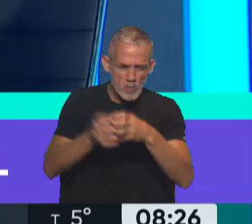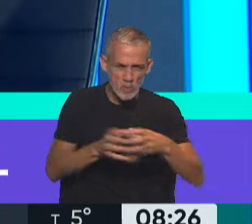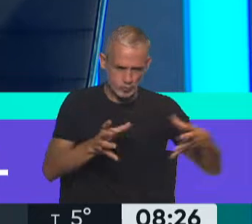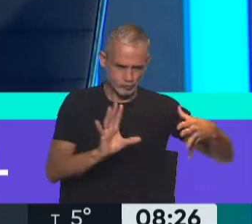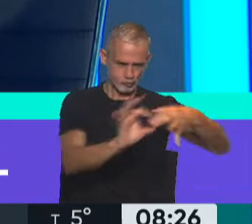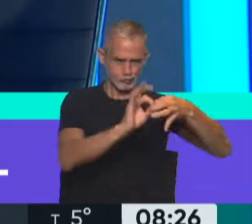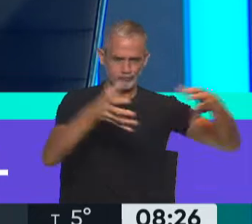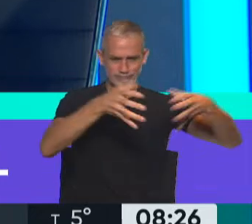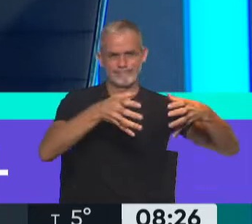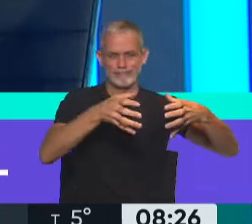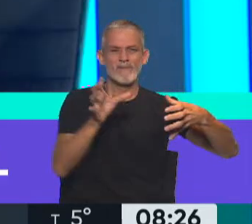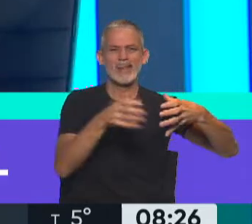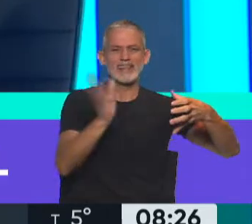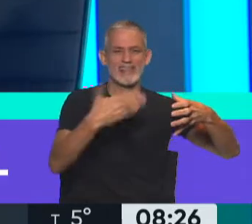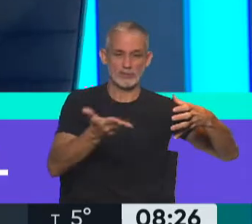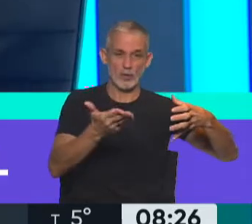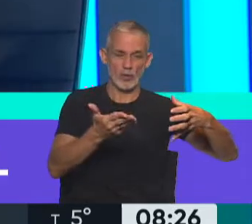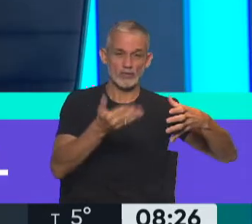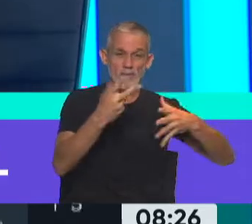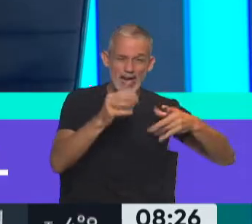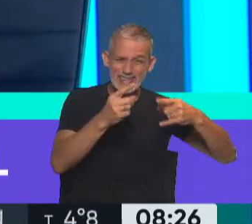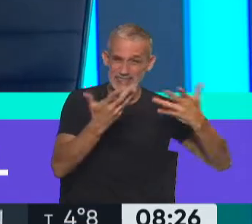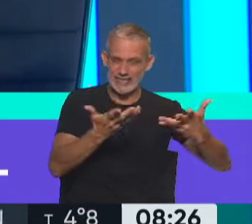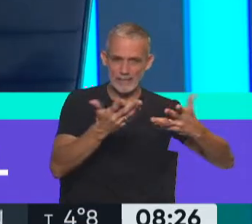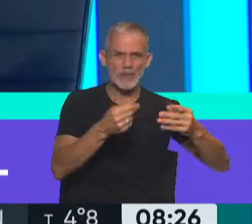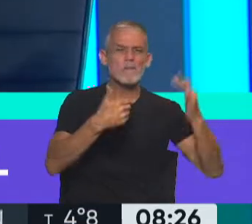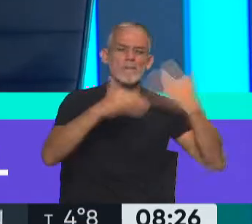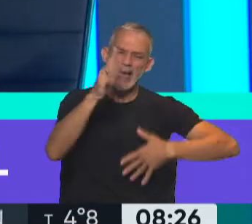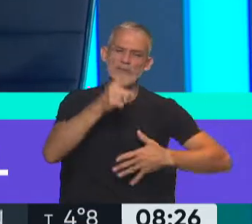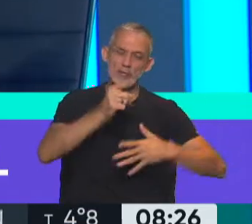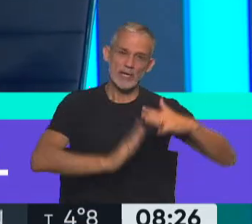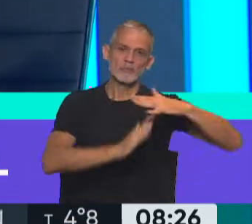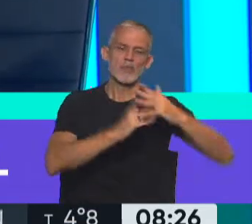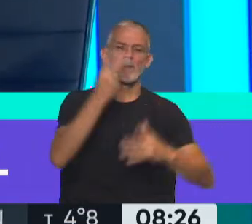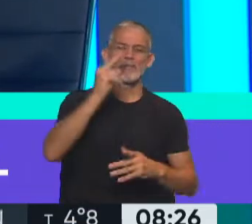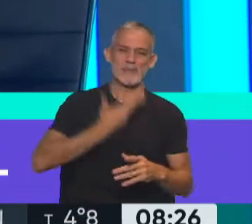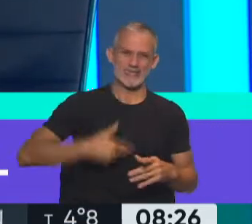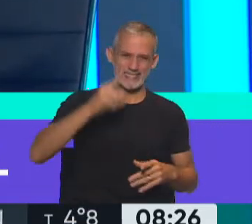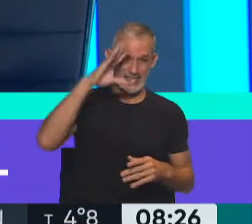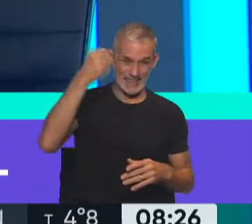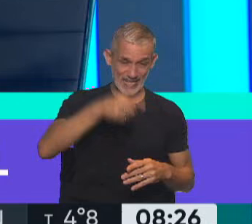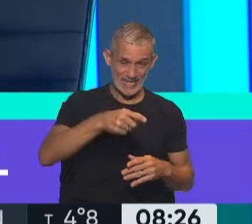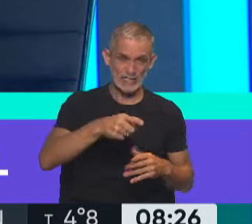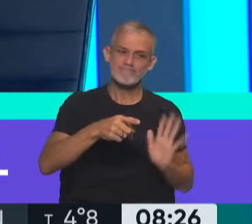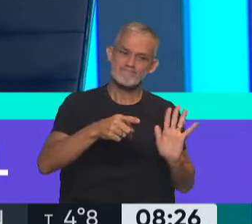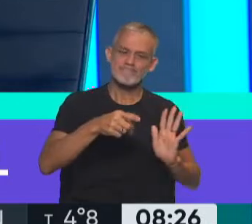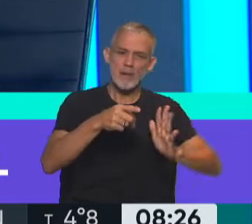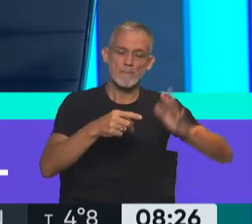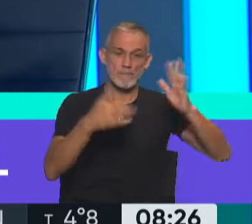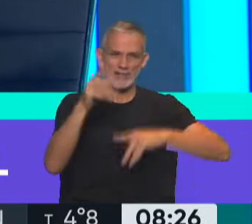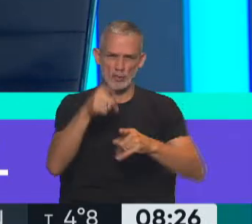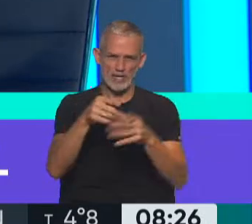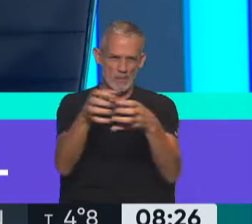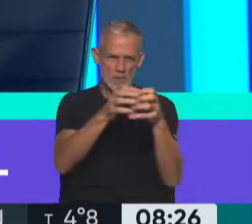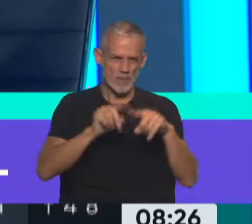Todos. Obviamente la mayoría liderada por la vicepresidenta Cristina Fernández de Kirchner, pero sí, es cierto,